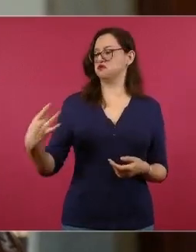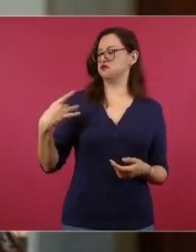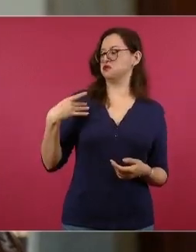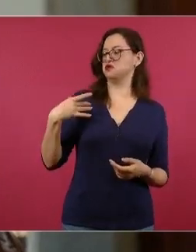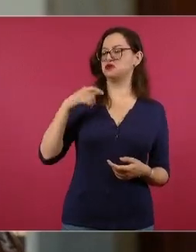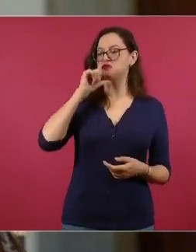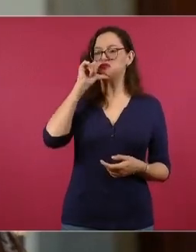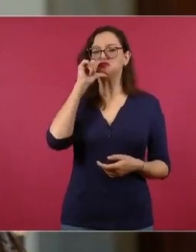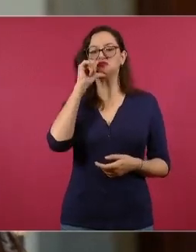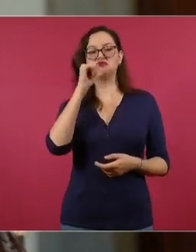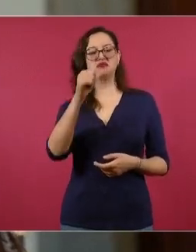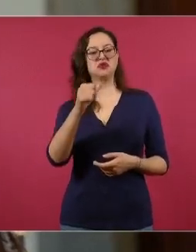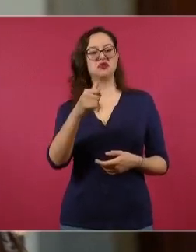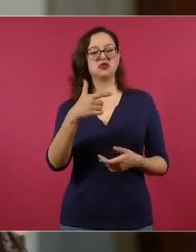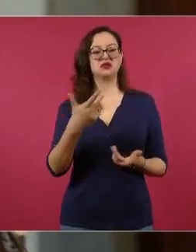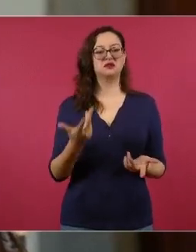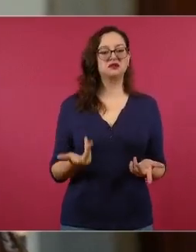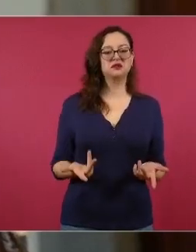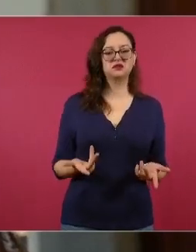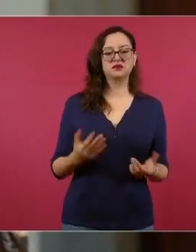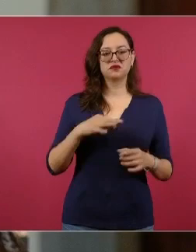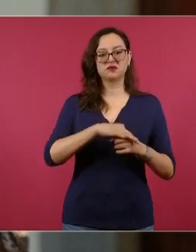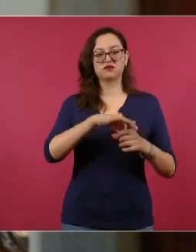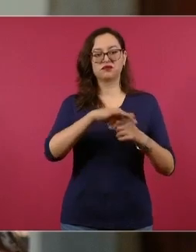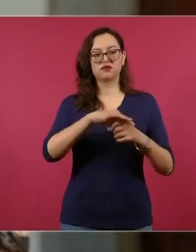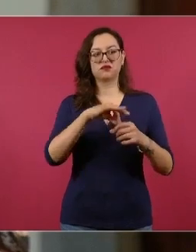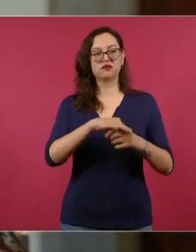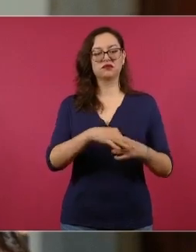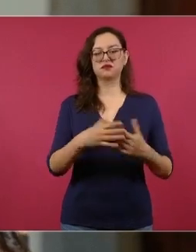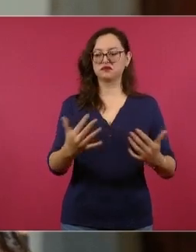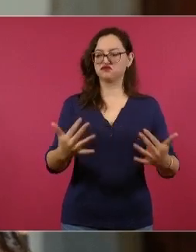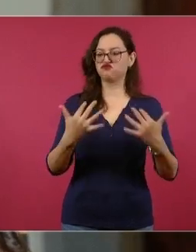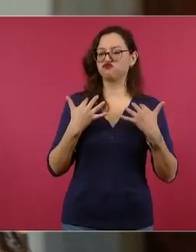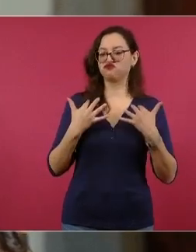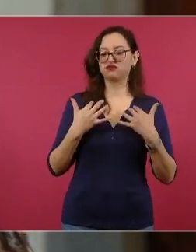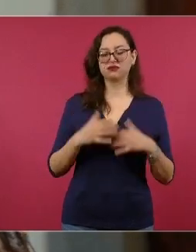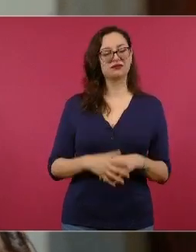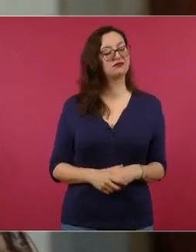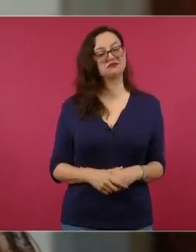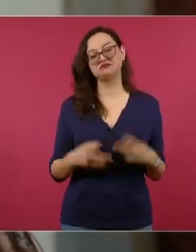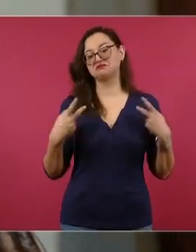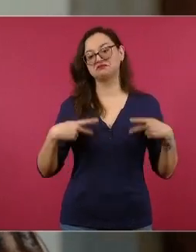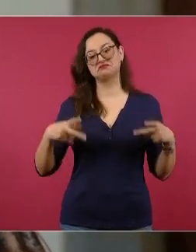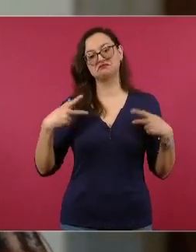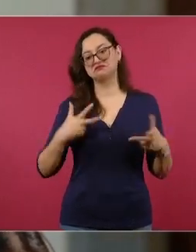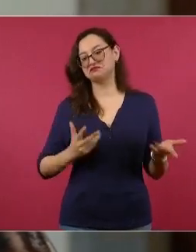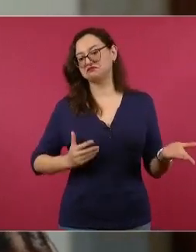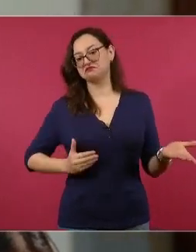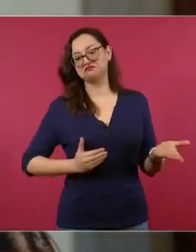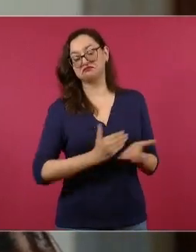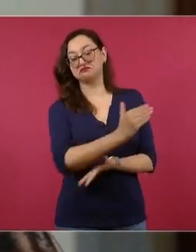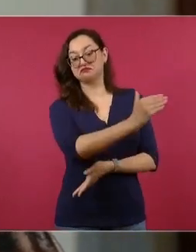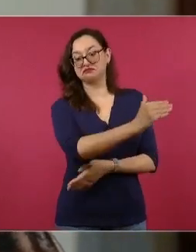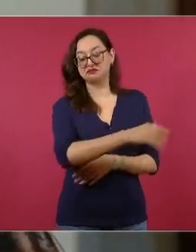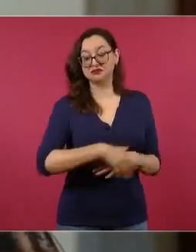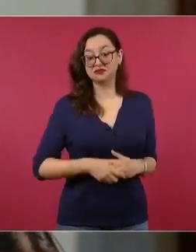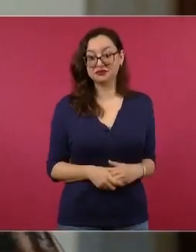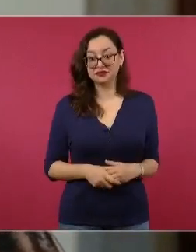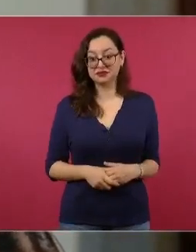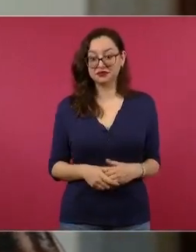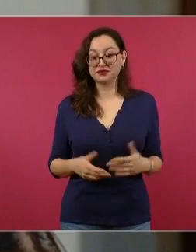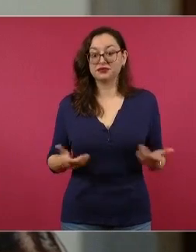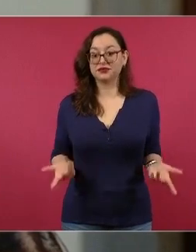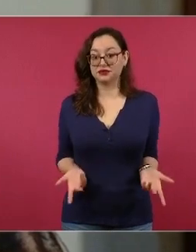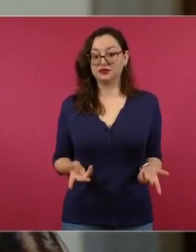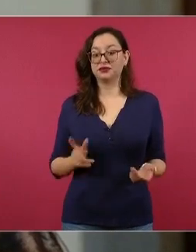el voto de los ciudadanos y al final de cuentas los ciudadanos lo rechazaron. Quedó, gracias a la estructura que todavía conserva pues, su partido, el